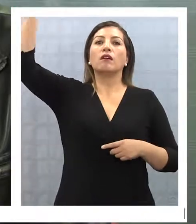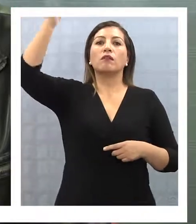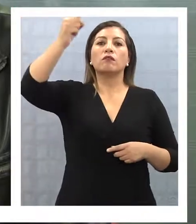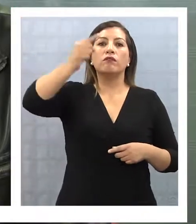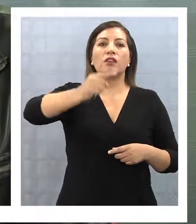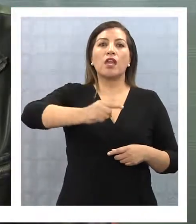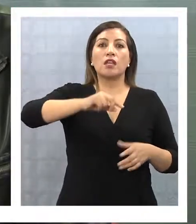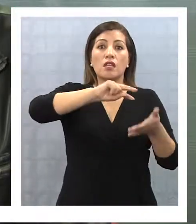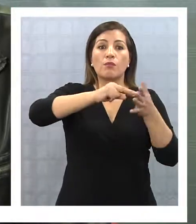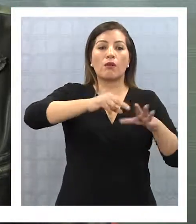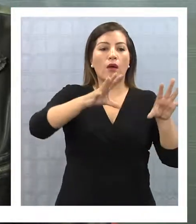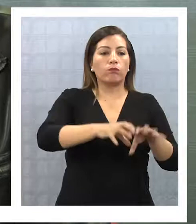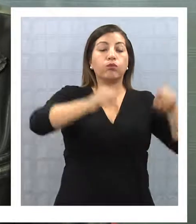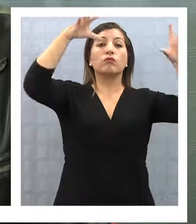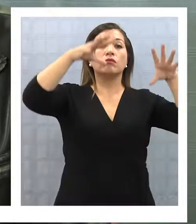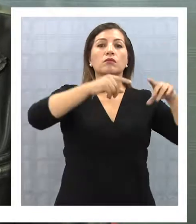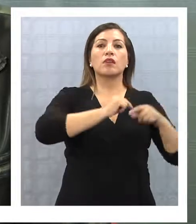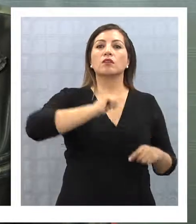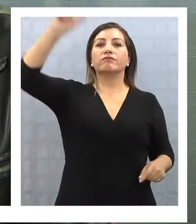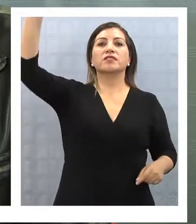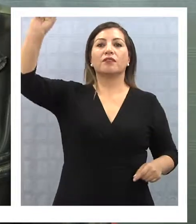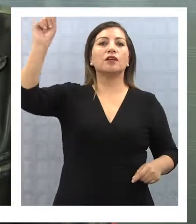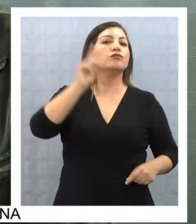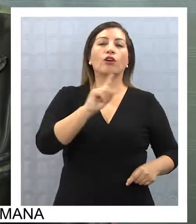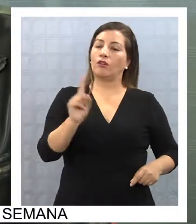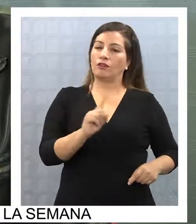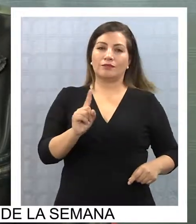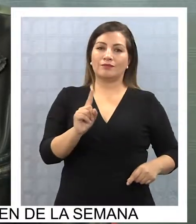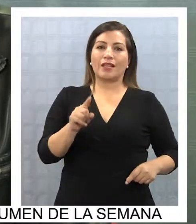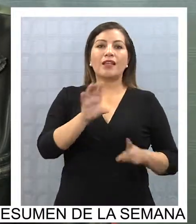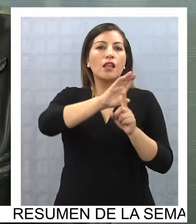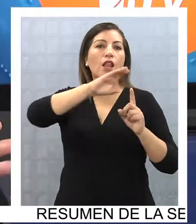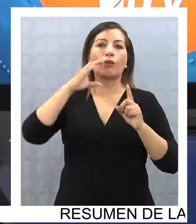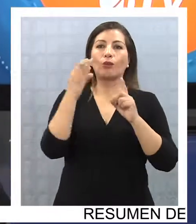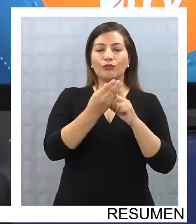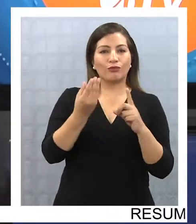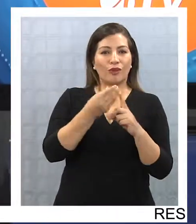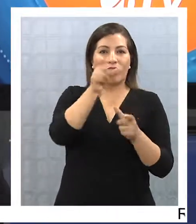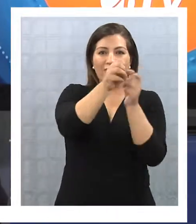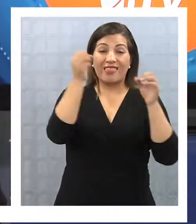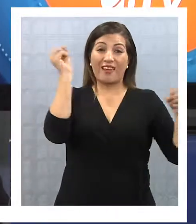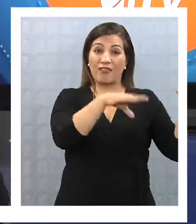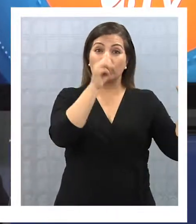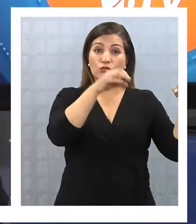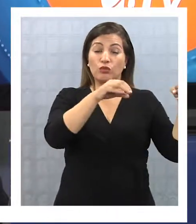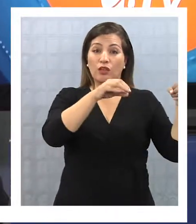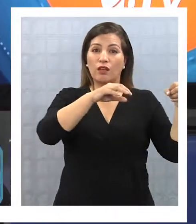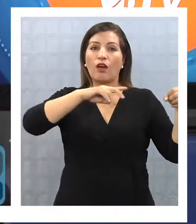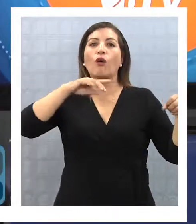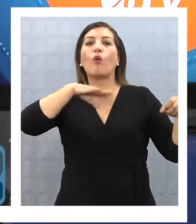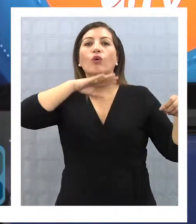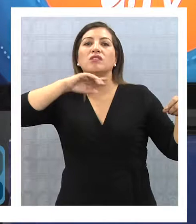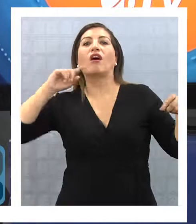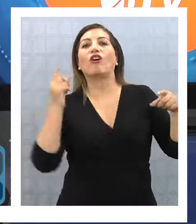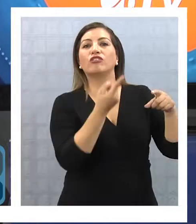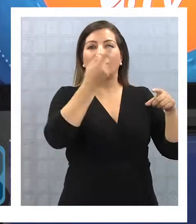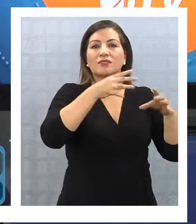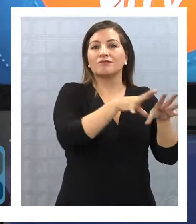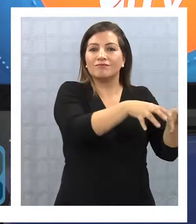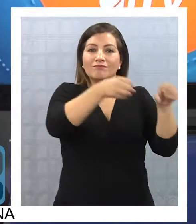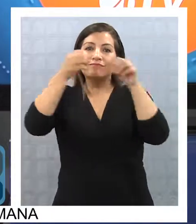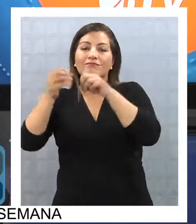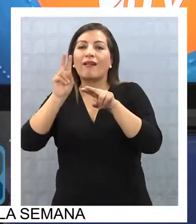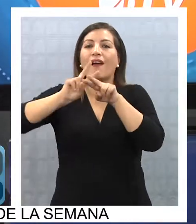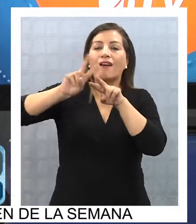problema. Esto no es así. La única solución a largo plazo es el reciclaje. La cultura de la reutilización de los residuos, prevenir la generación de residuos y luego, en una